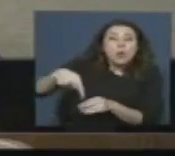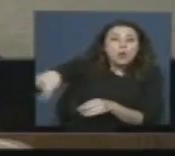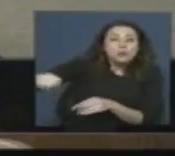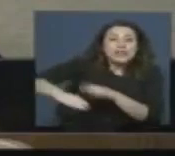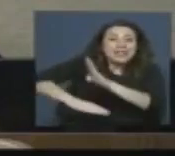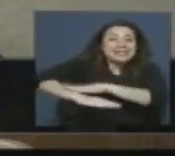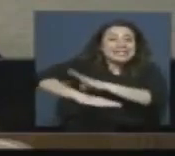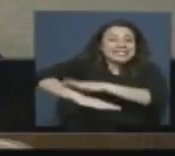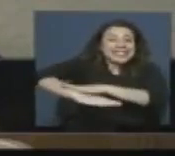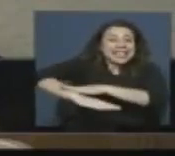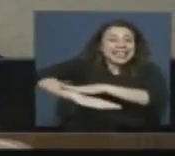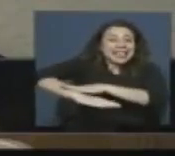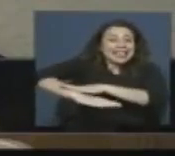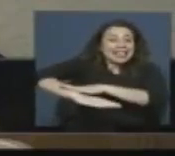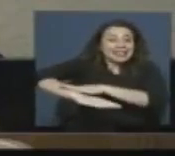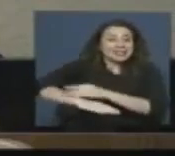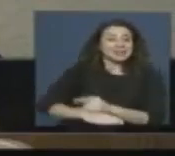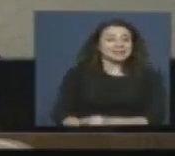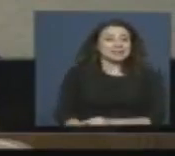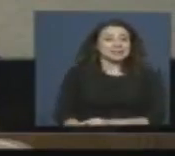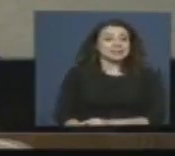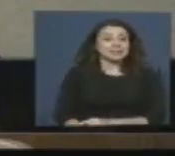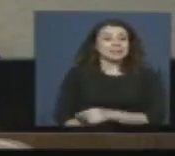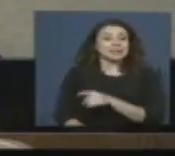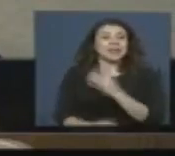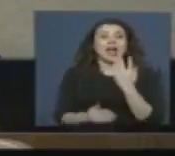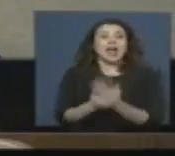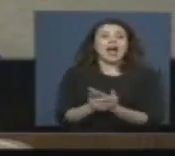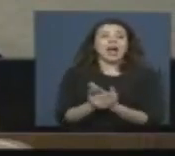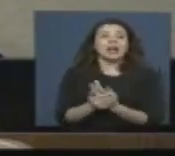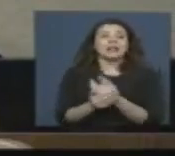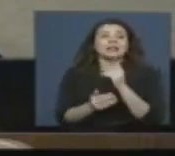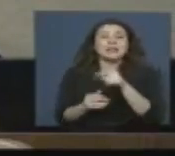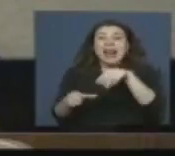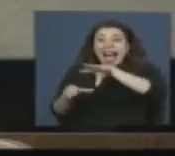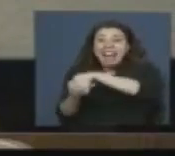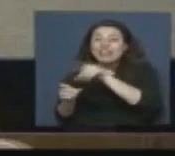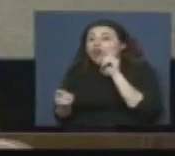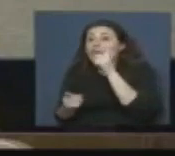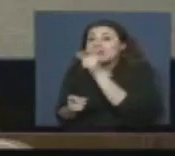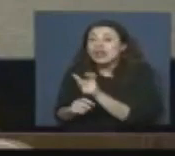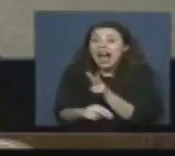por la izquierda, que además dentro de la izquierda tienen, como dije antes, un asesino,